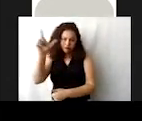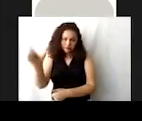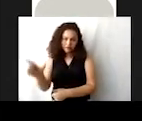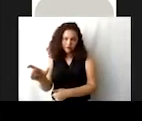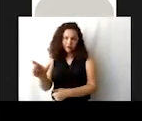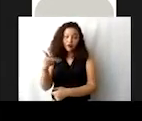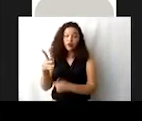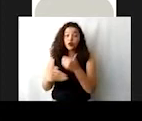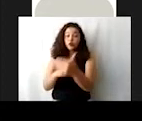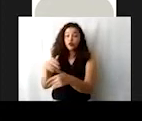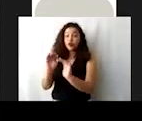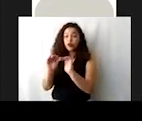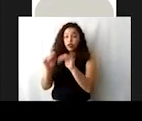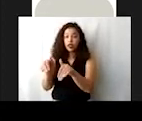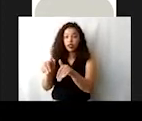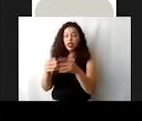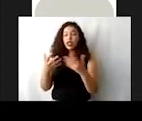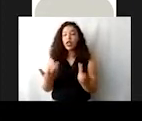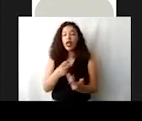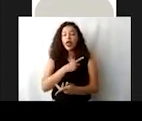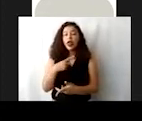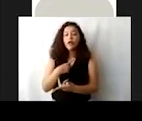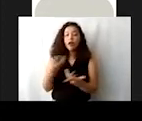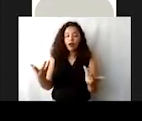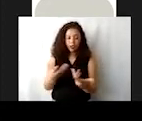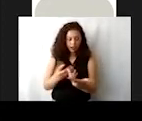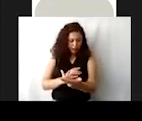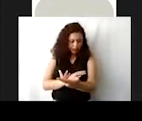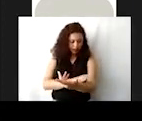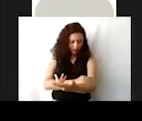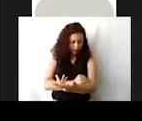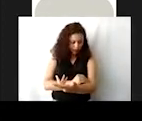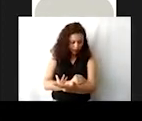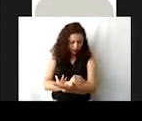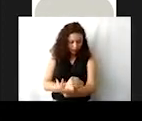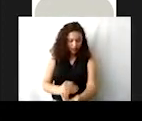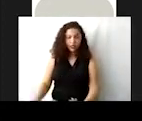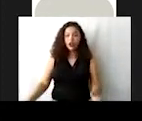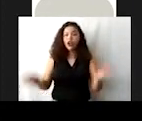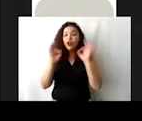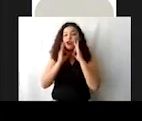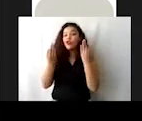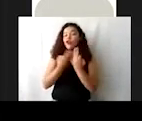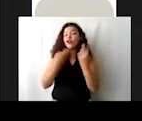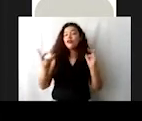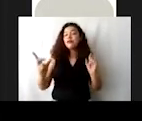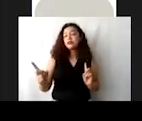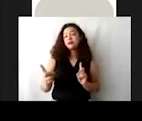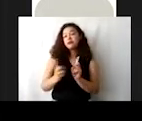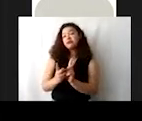de inscripción se tiene que hacer forzosamente de manera presencial. Algunos